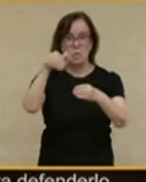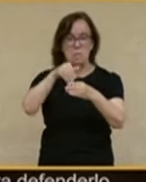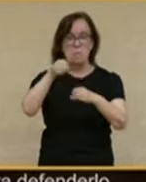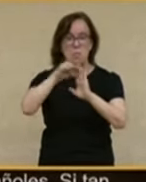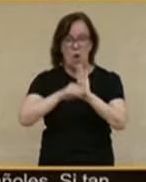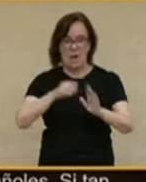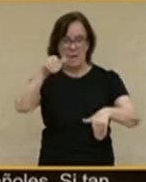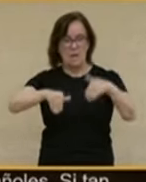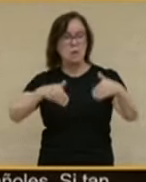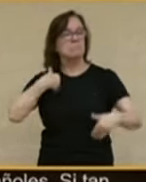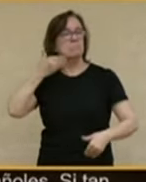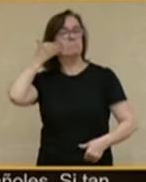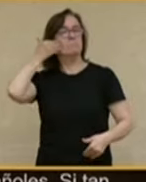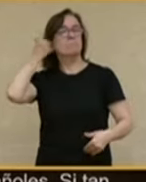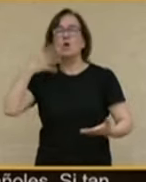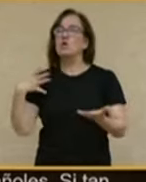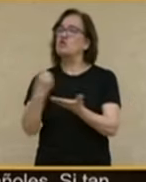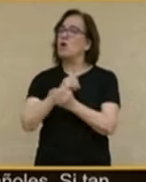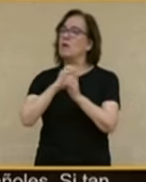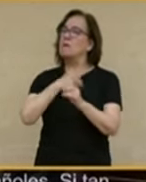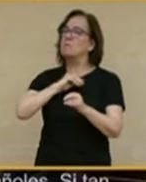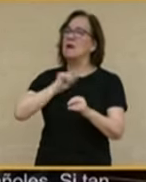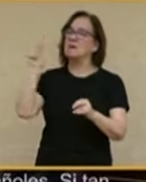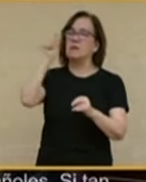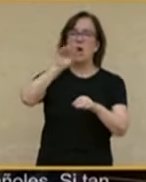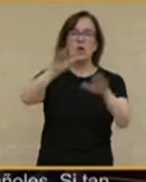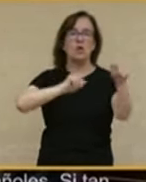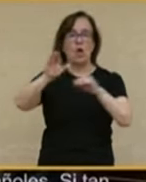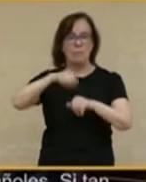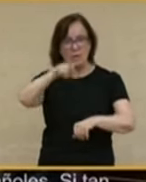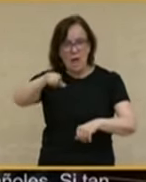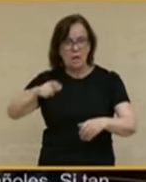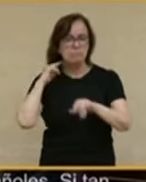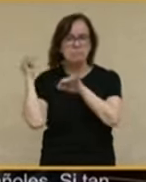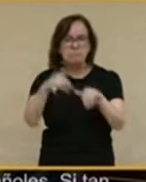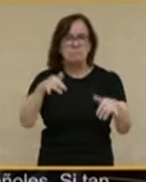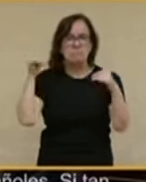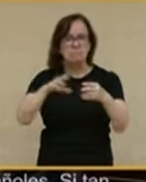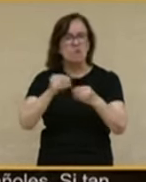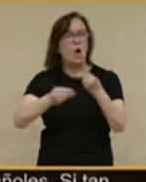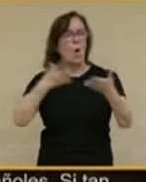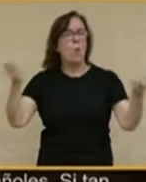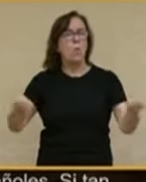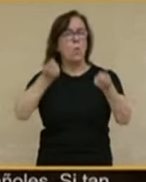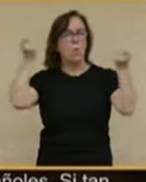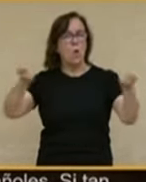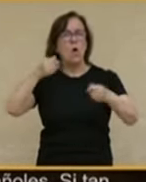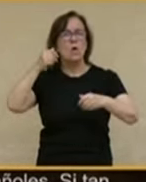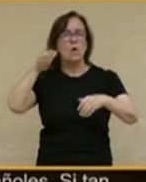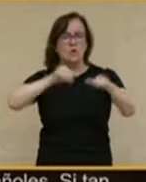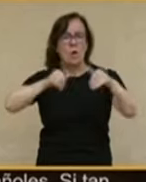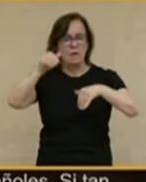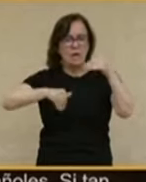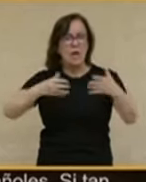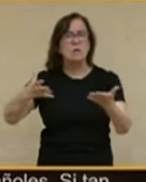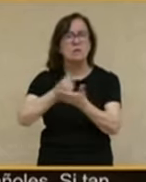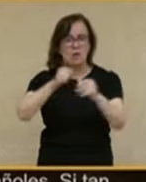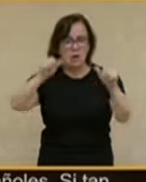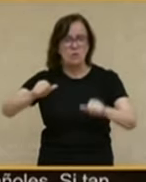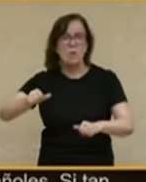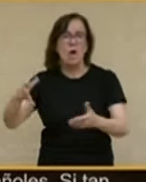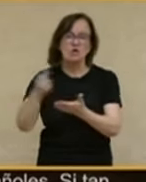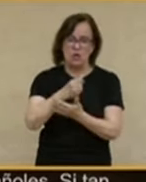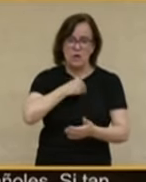electoral, presuman en toda España de ella, convoquen a la gente, háganlo a lo grande, convoquen elecciones y escuchemos a todos los